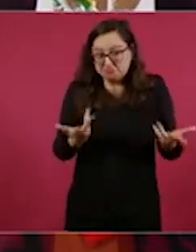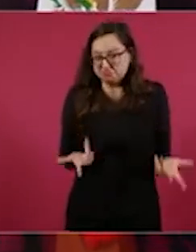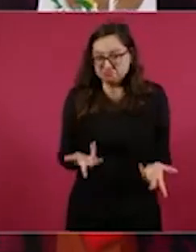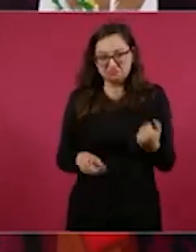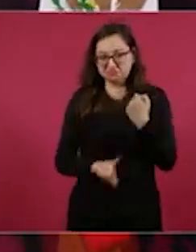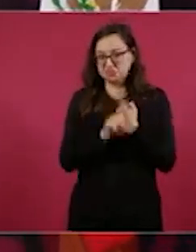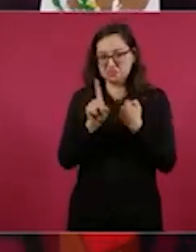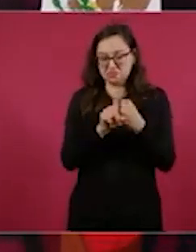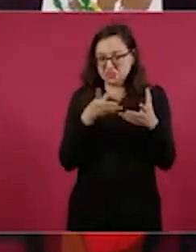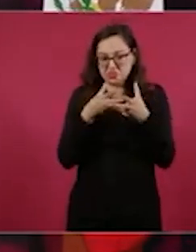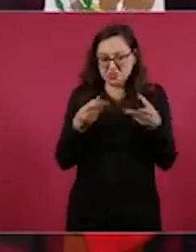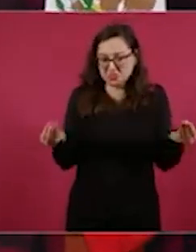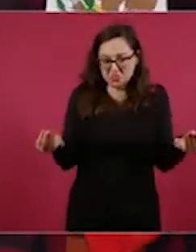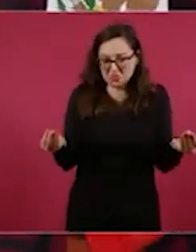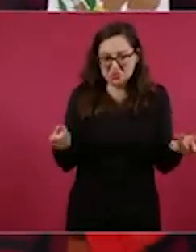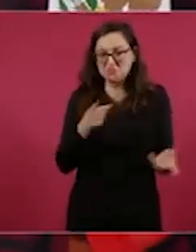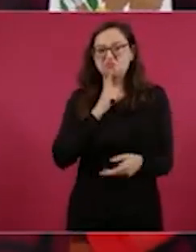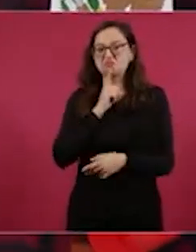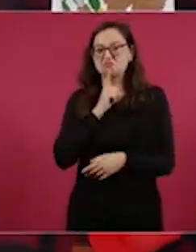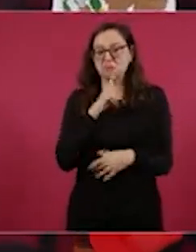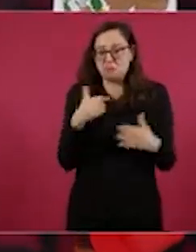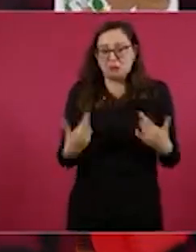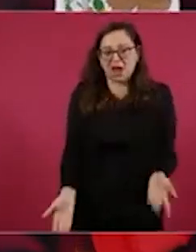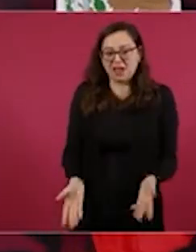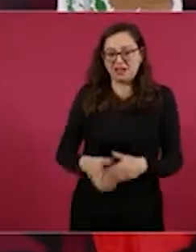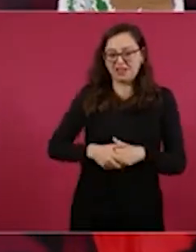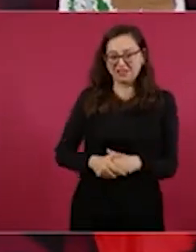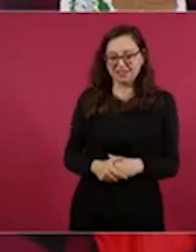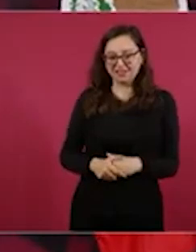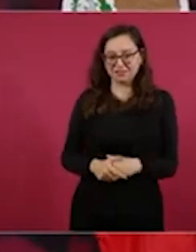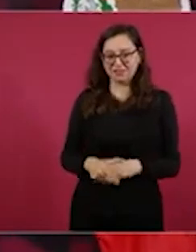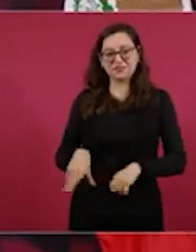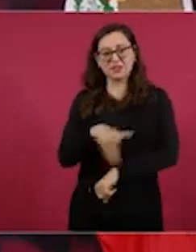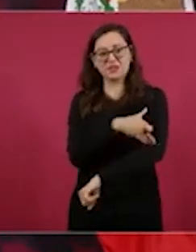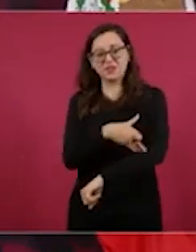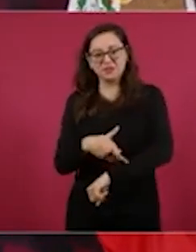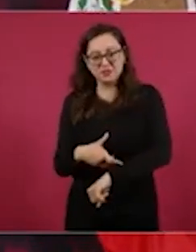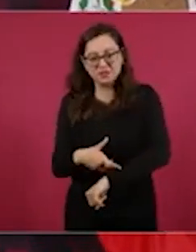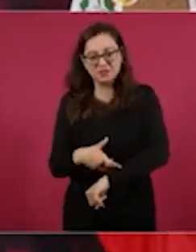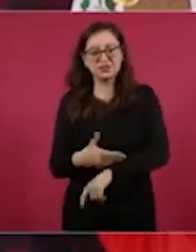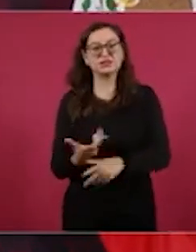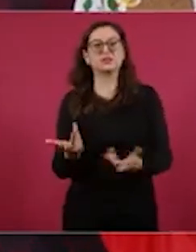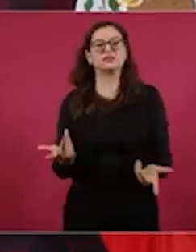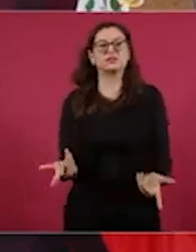y que para qué sufrimiento de las familias,